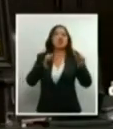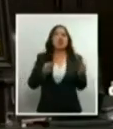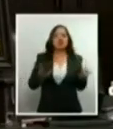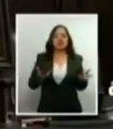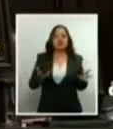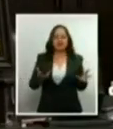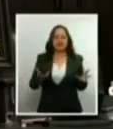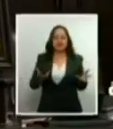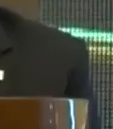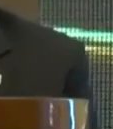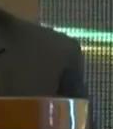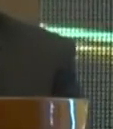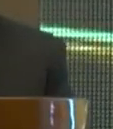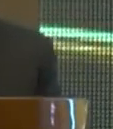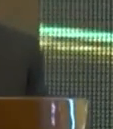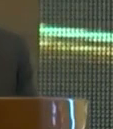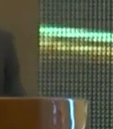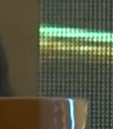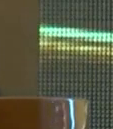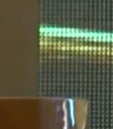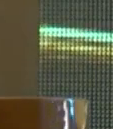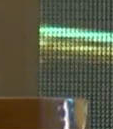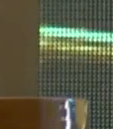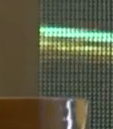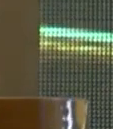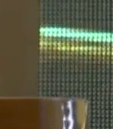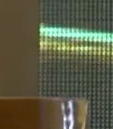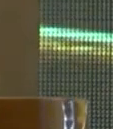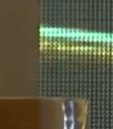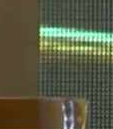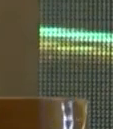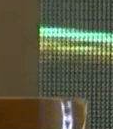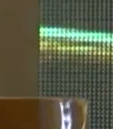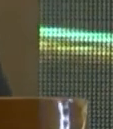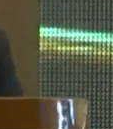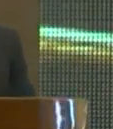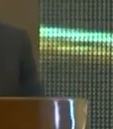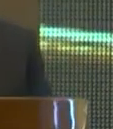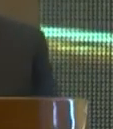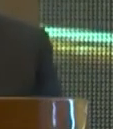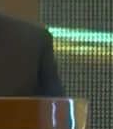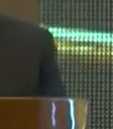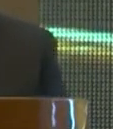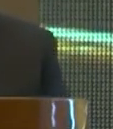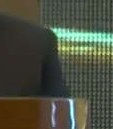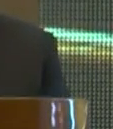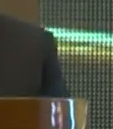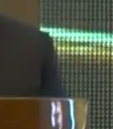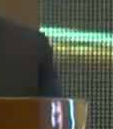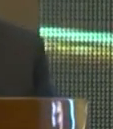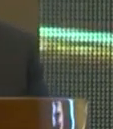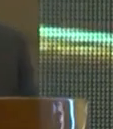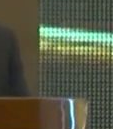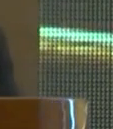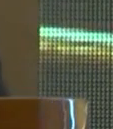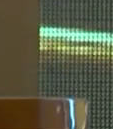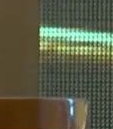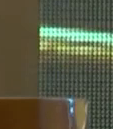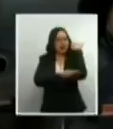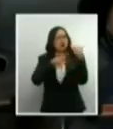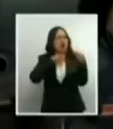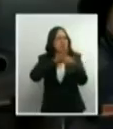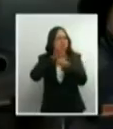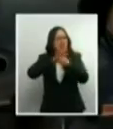trataba de un viaje de negocios. ¿Es en serio? ¿Pero qué tipo de negocios? Bueno, nos quiso aplicar la